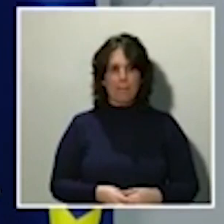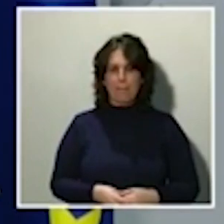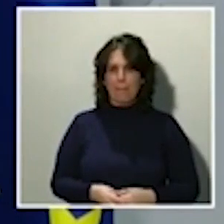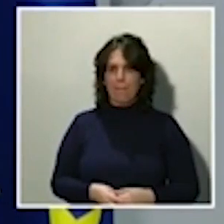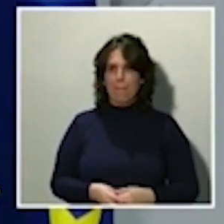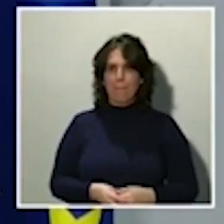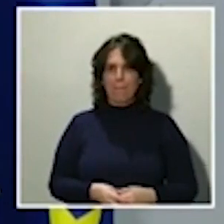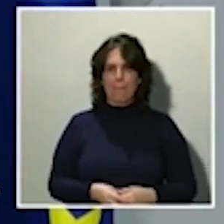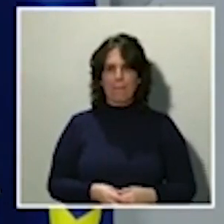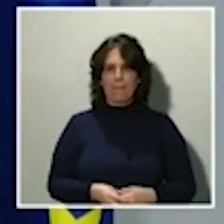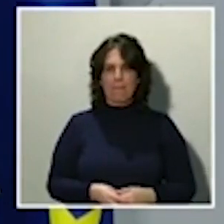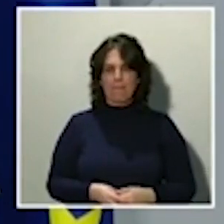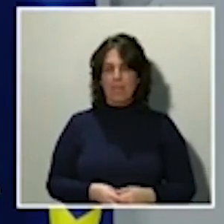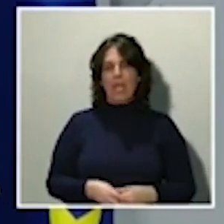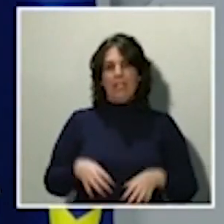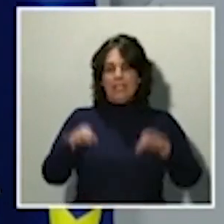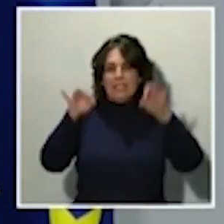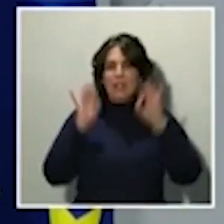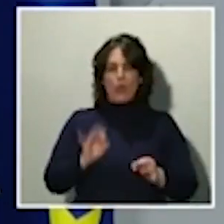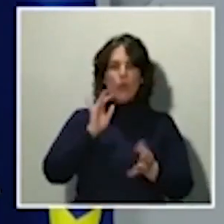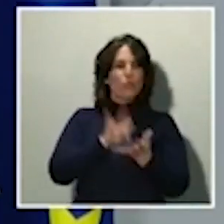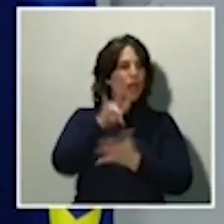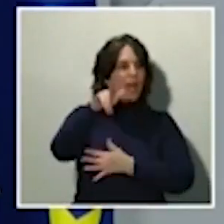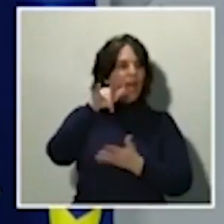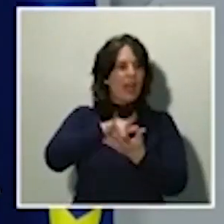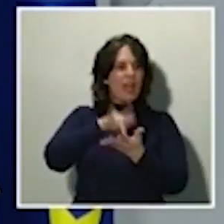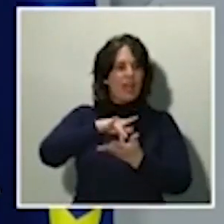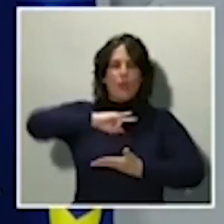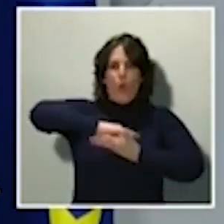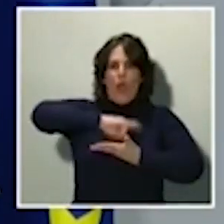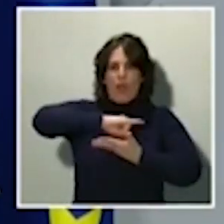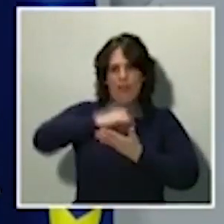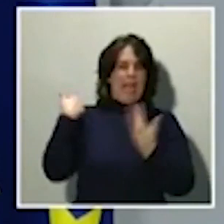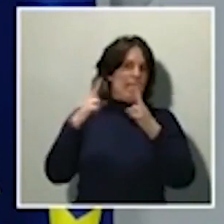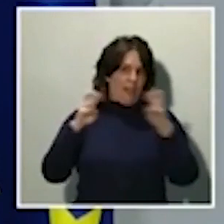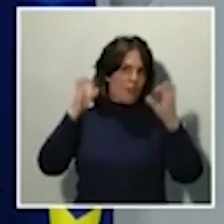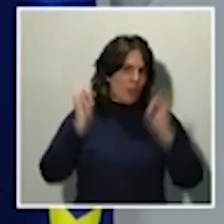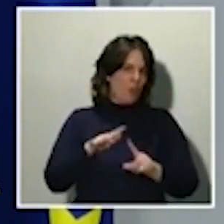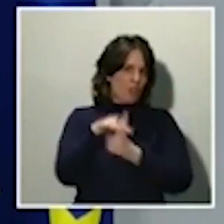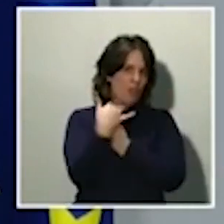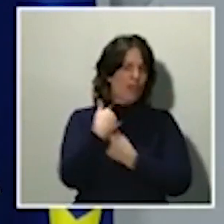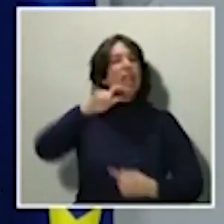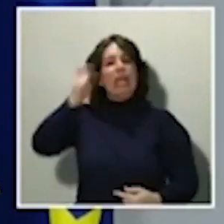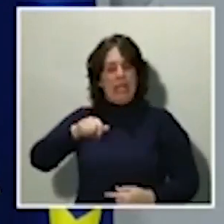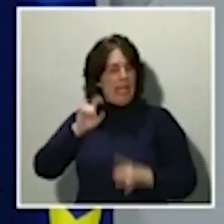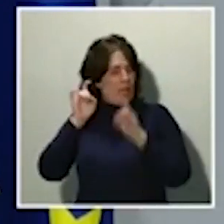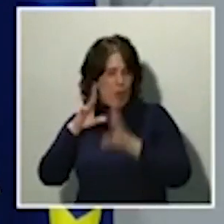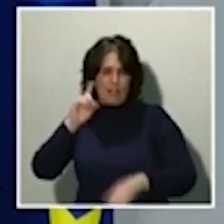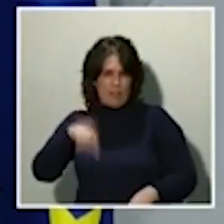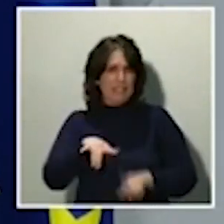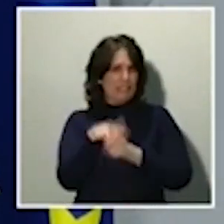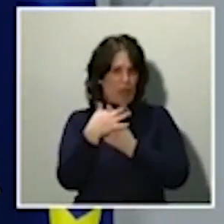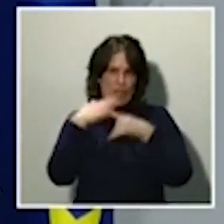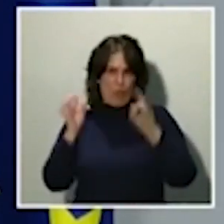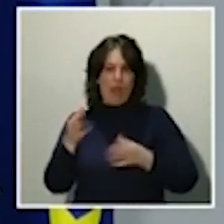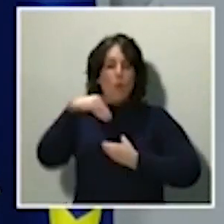fuera lo que pasó en empujar al inicio la epidemia es muy probable que fuera lo que pasó en italia y es muy posible que en alguna